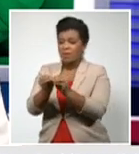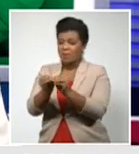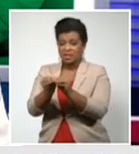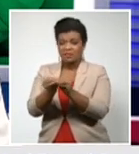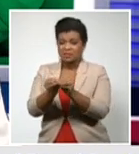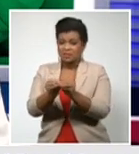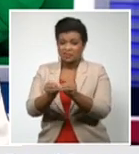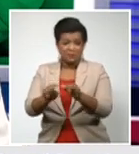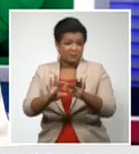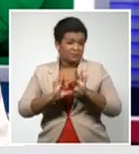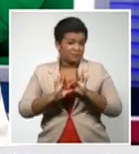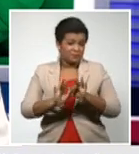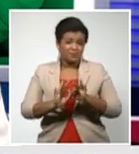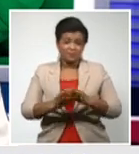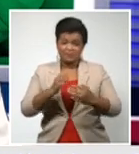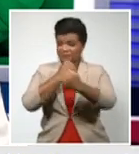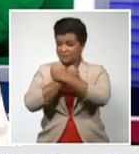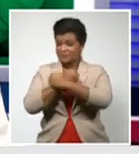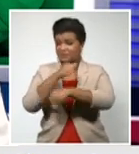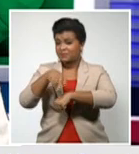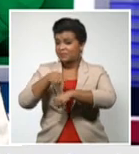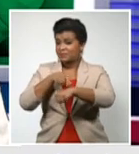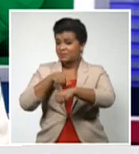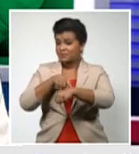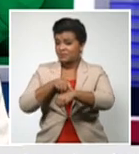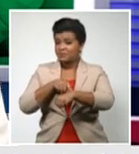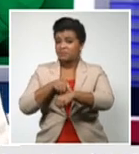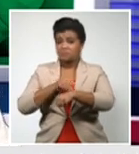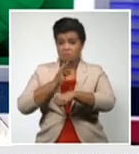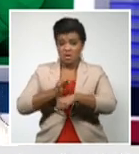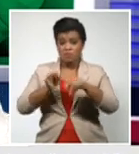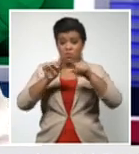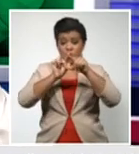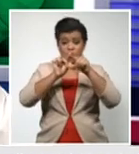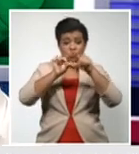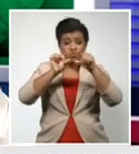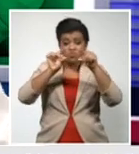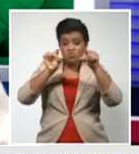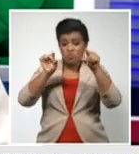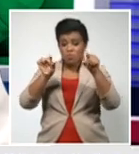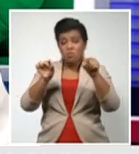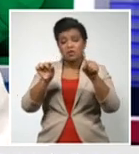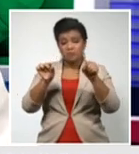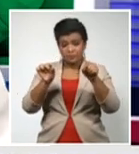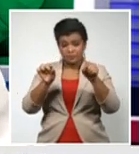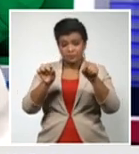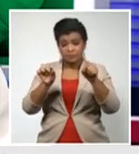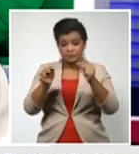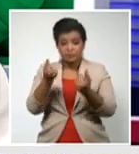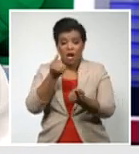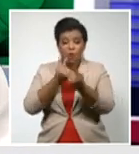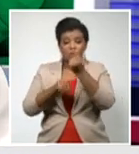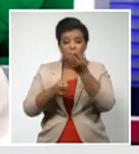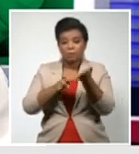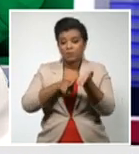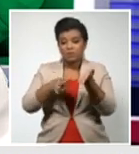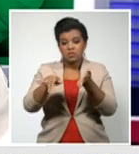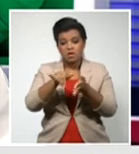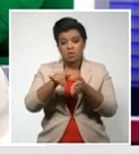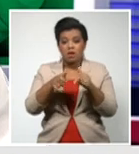estos momentos en prácticamente todo el territorio nacional y algunas provincias más que otras.